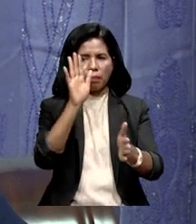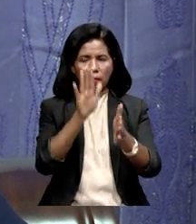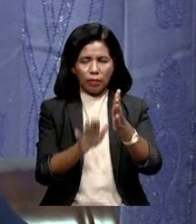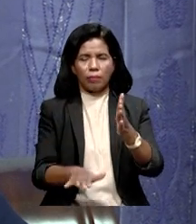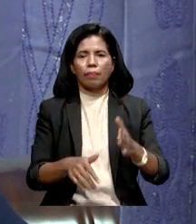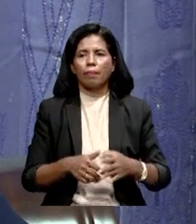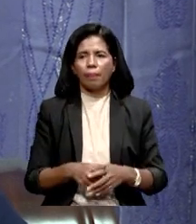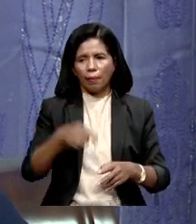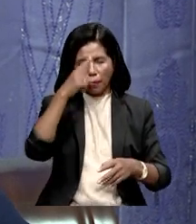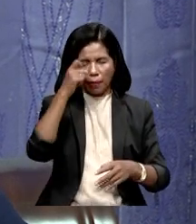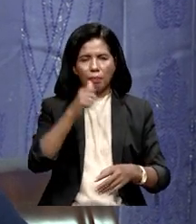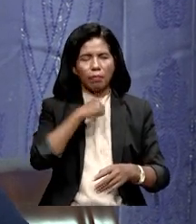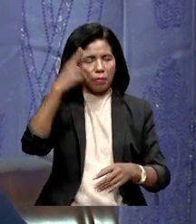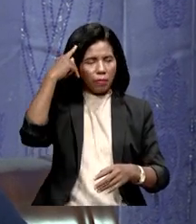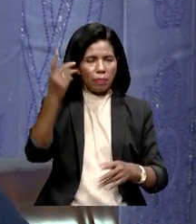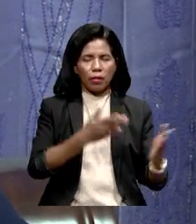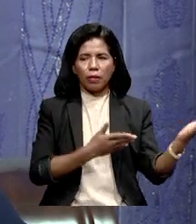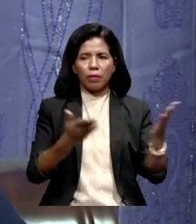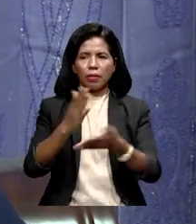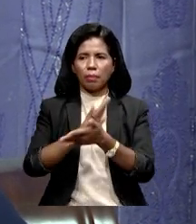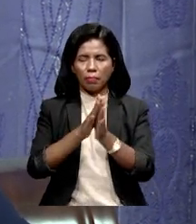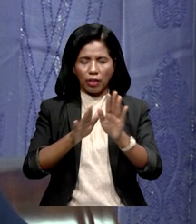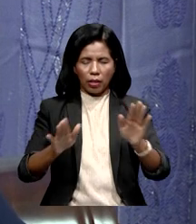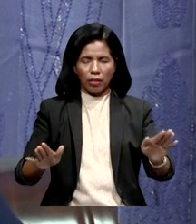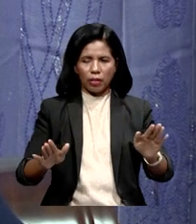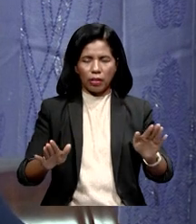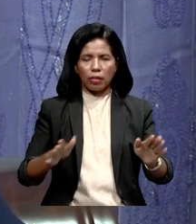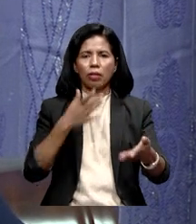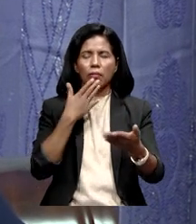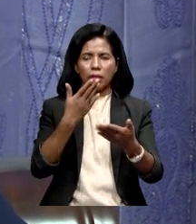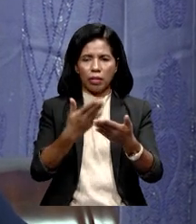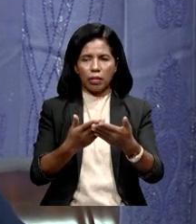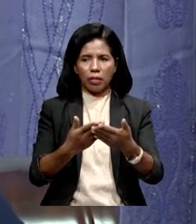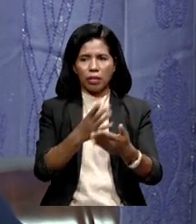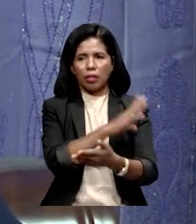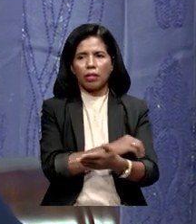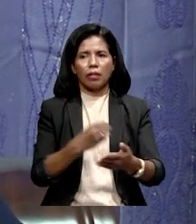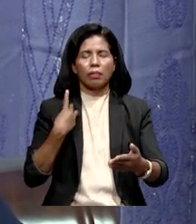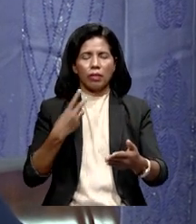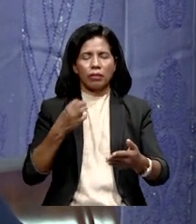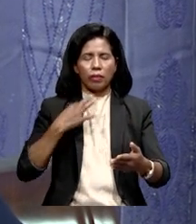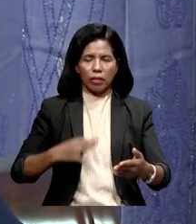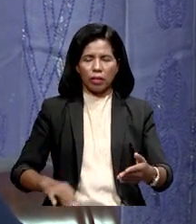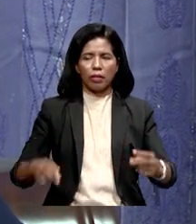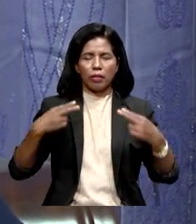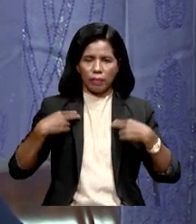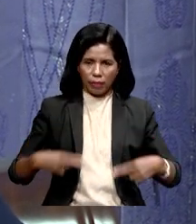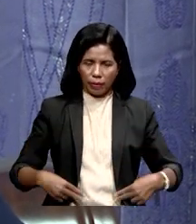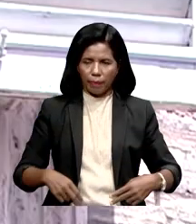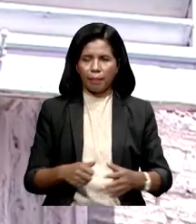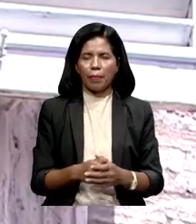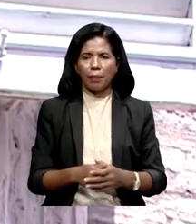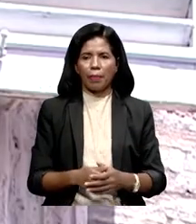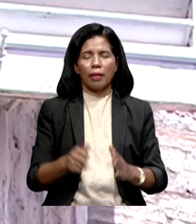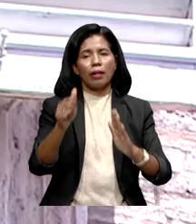tú, Papa Maine, lori paz, unidad, tolerancia, fraternidad humana. Tuira zenda